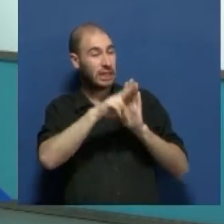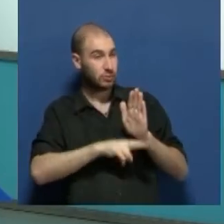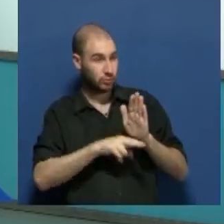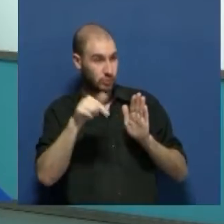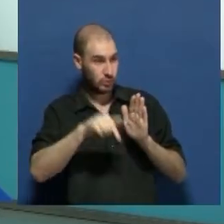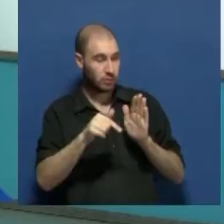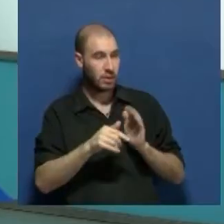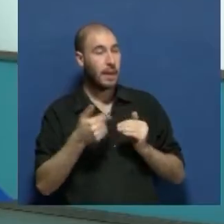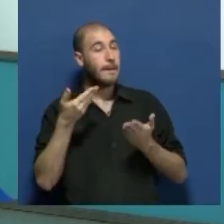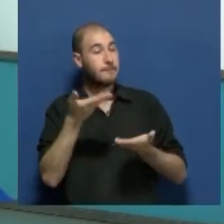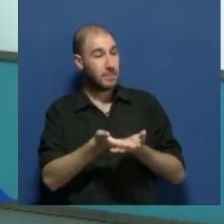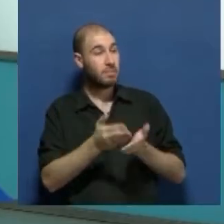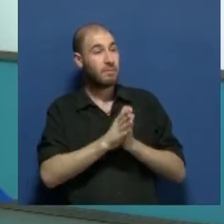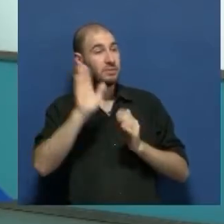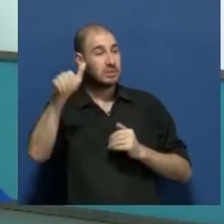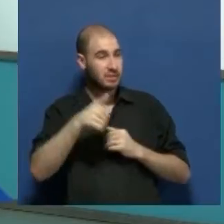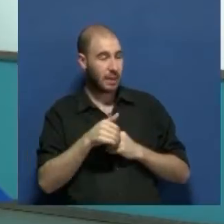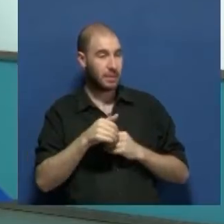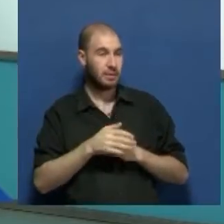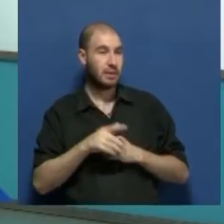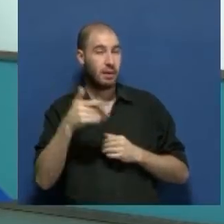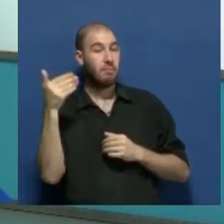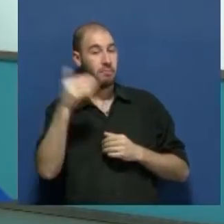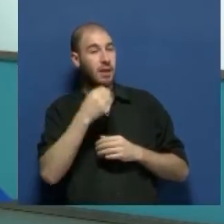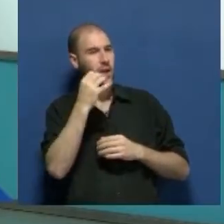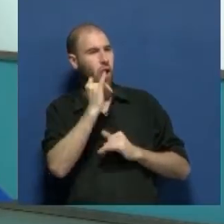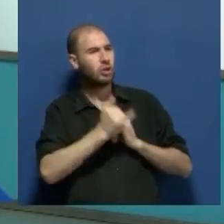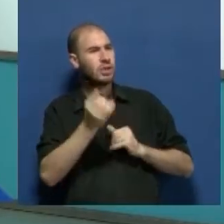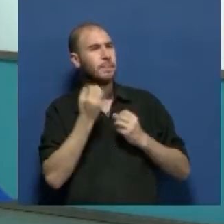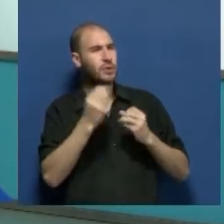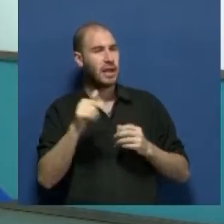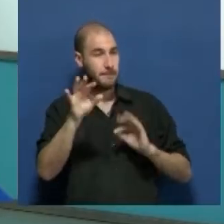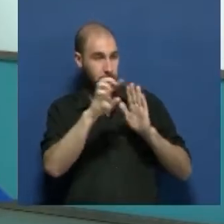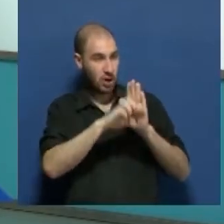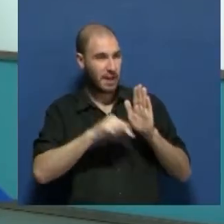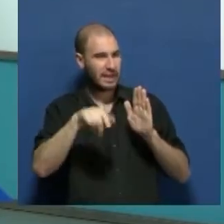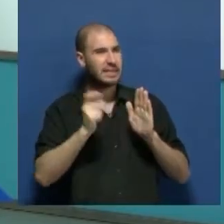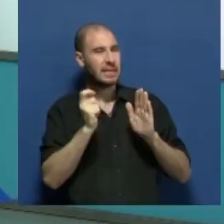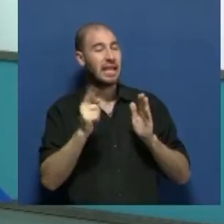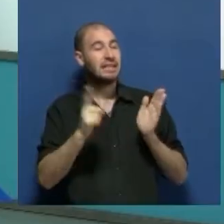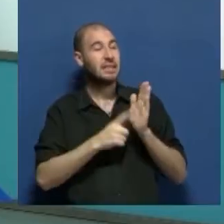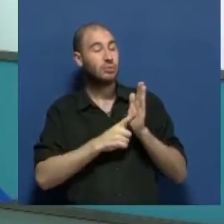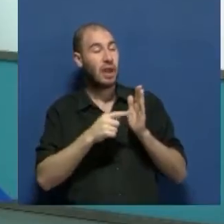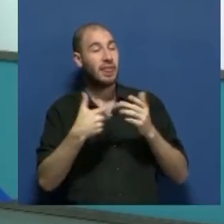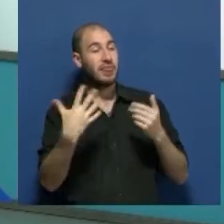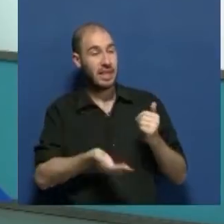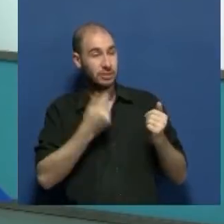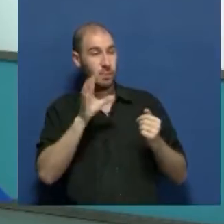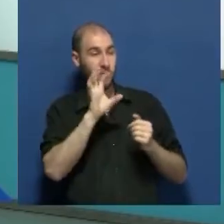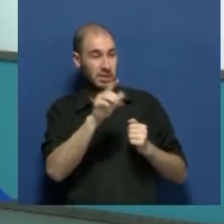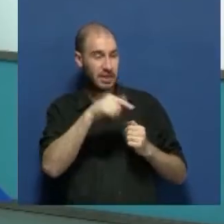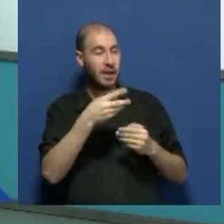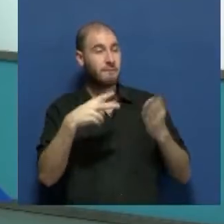resolución, ha pedido citar para que vayan a dar explicaciones sobre este programa a las titulares de las direcciones provinciales